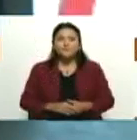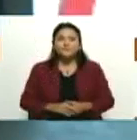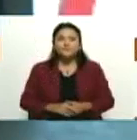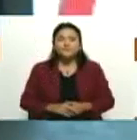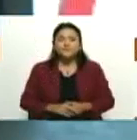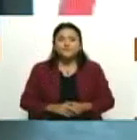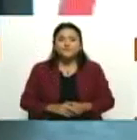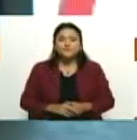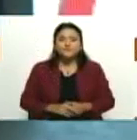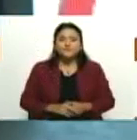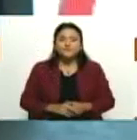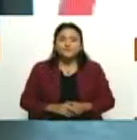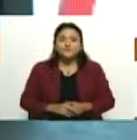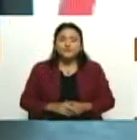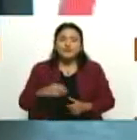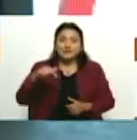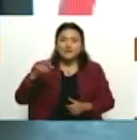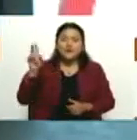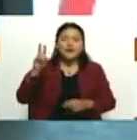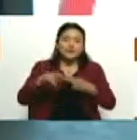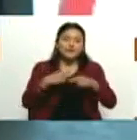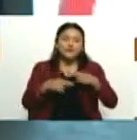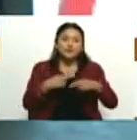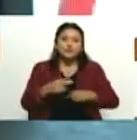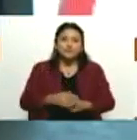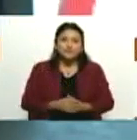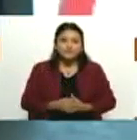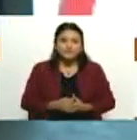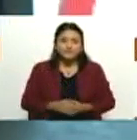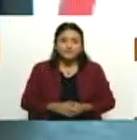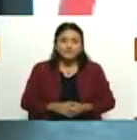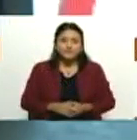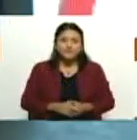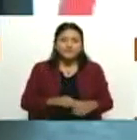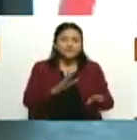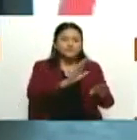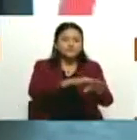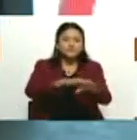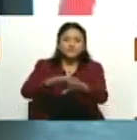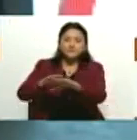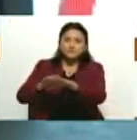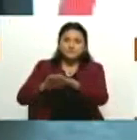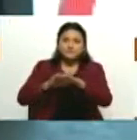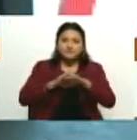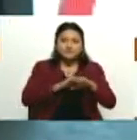la patria, de la revolución. Bueno, primero manifestar mi